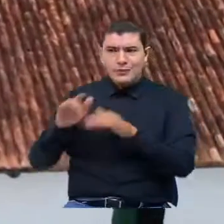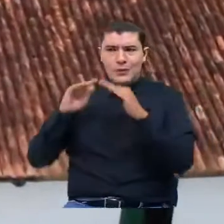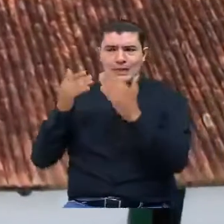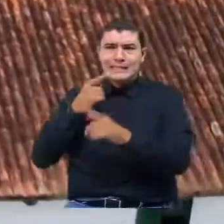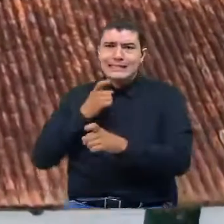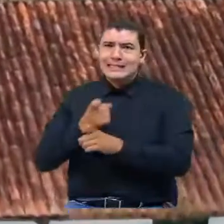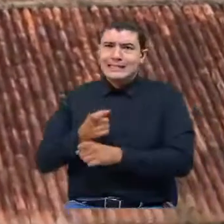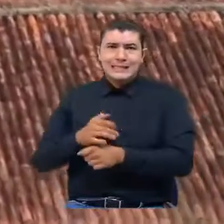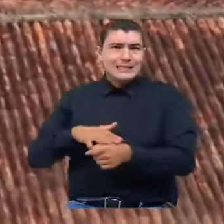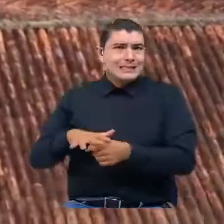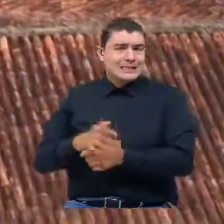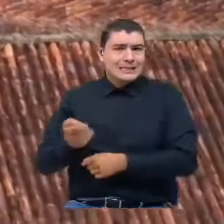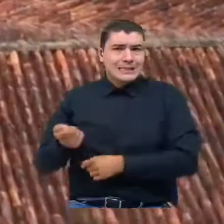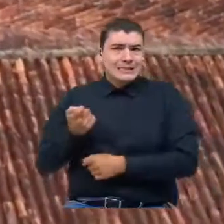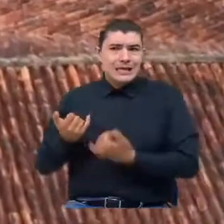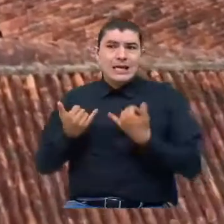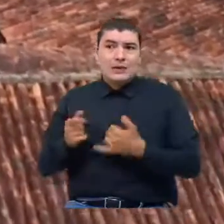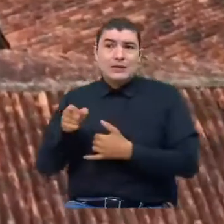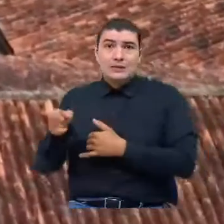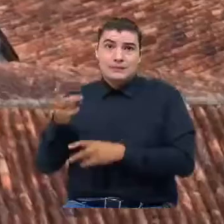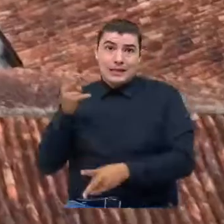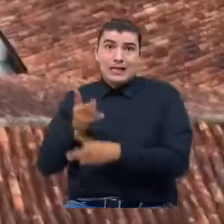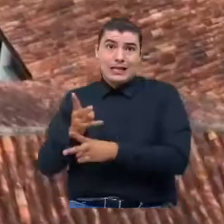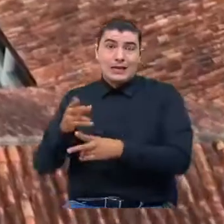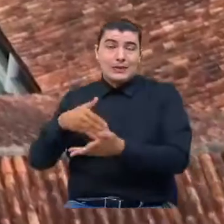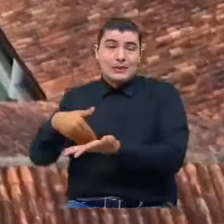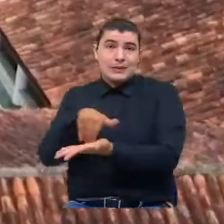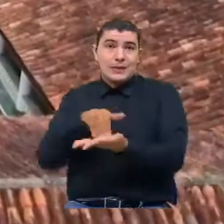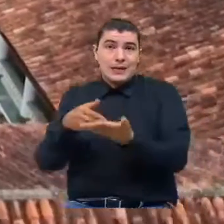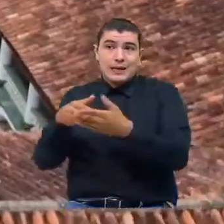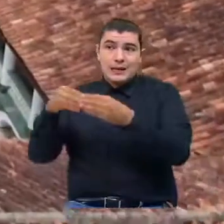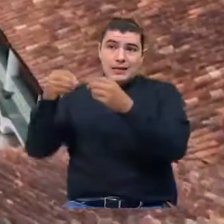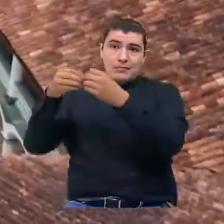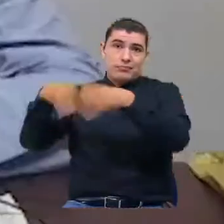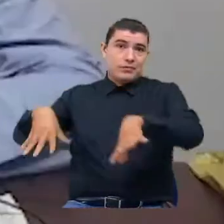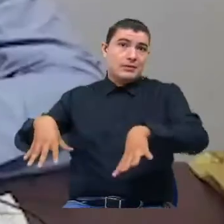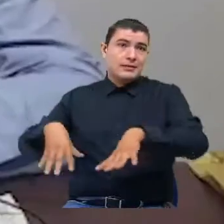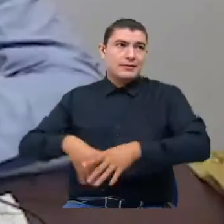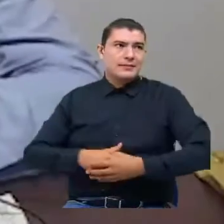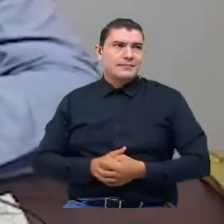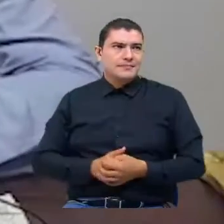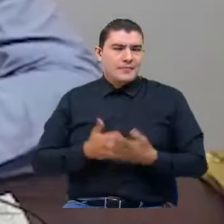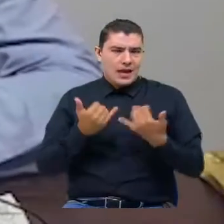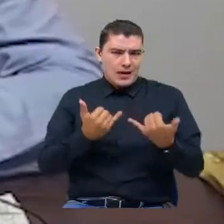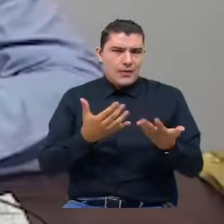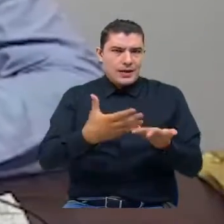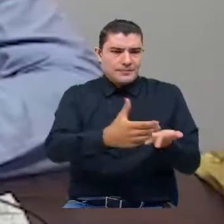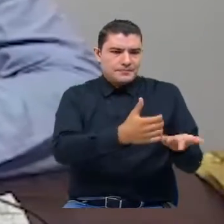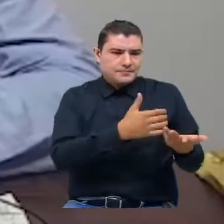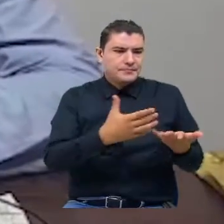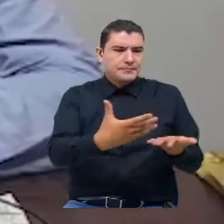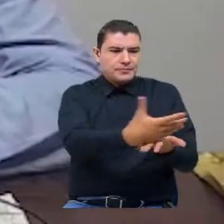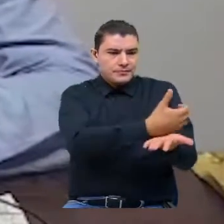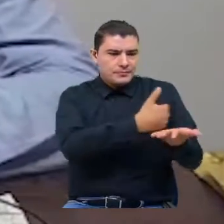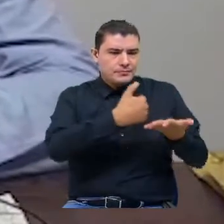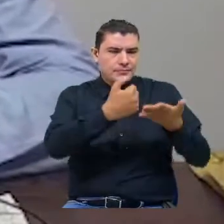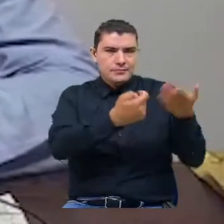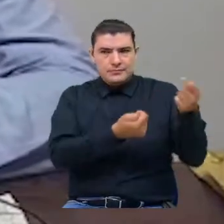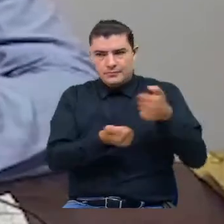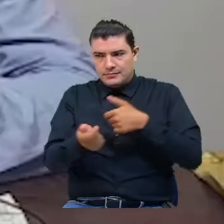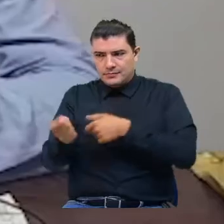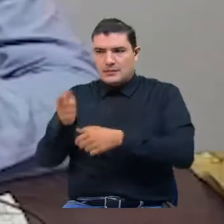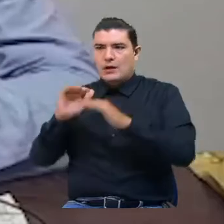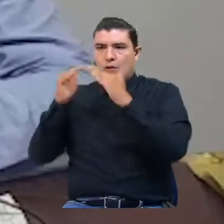situación difícil y se encuentra en grave peligro de derrumbarse. Queremos recoger fondos en pro de nuestro Colegio Nacional